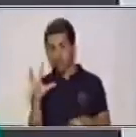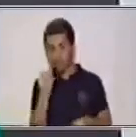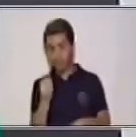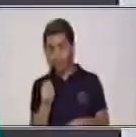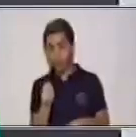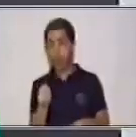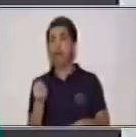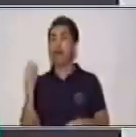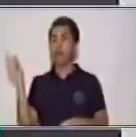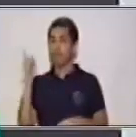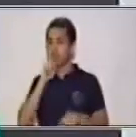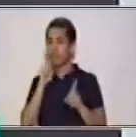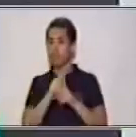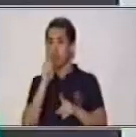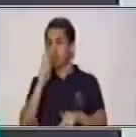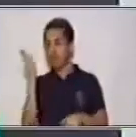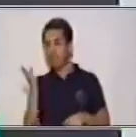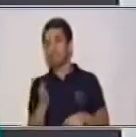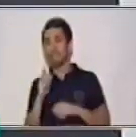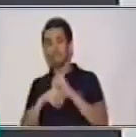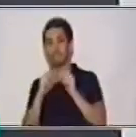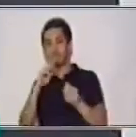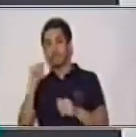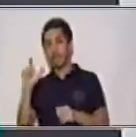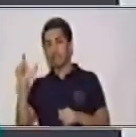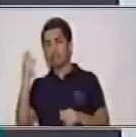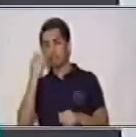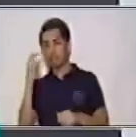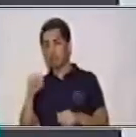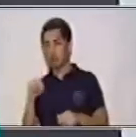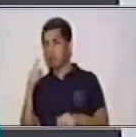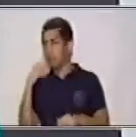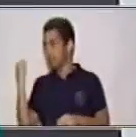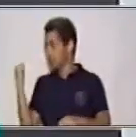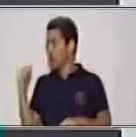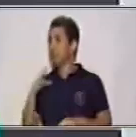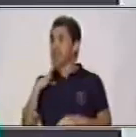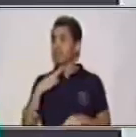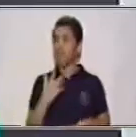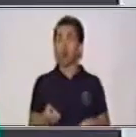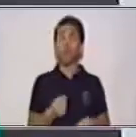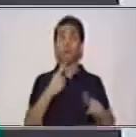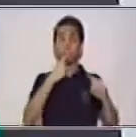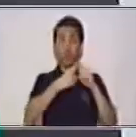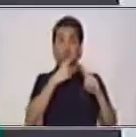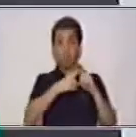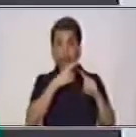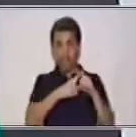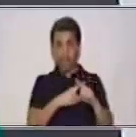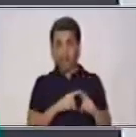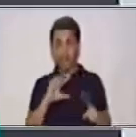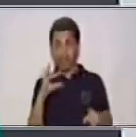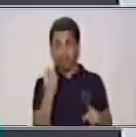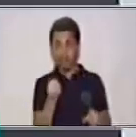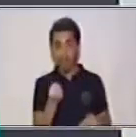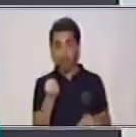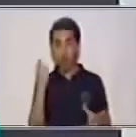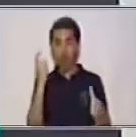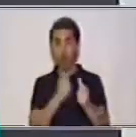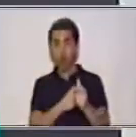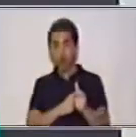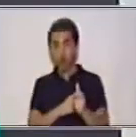Acá nosotros tenemos una multiplicación entre un número entero y una